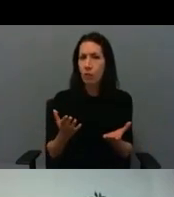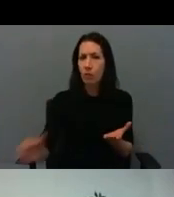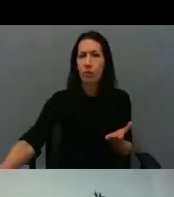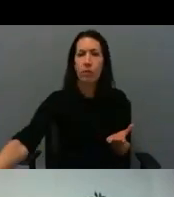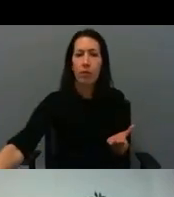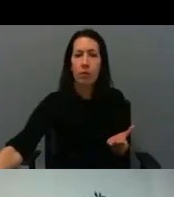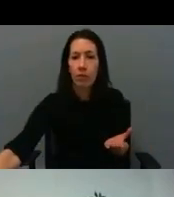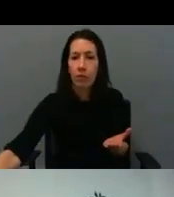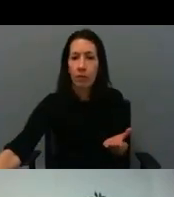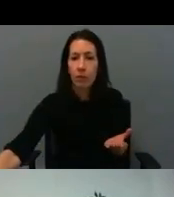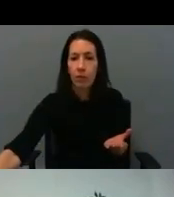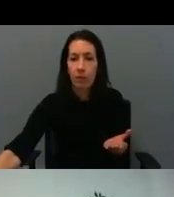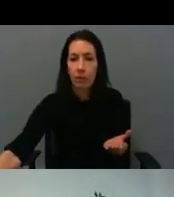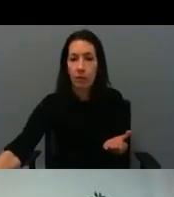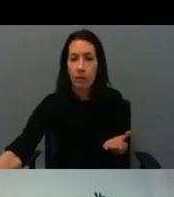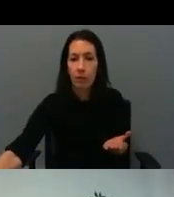deciros que